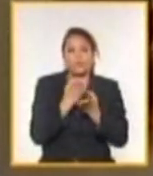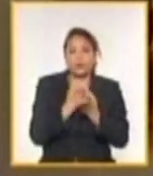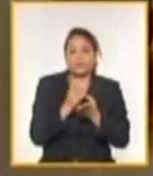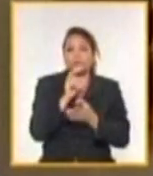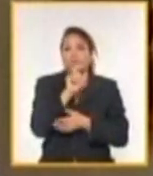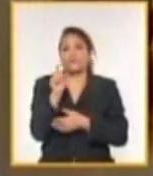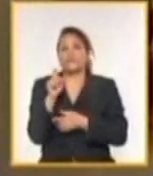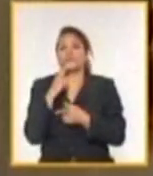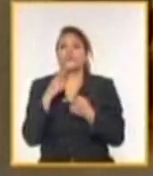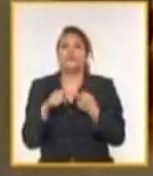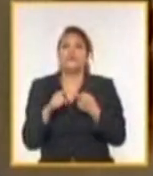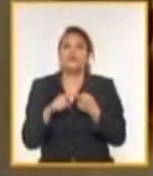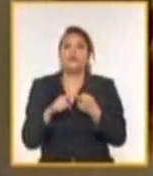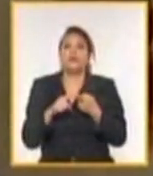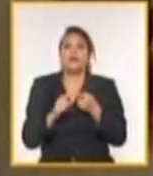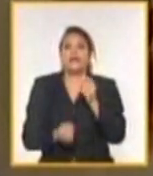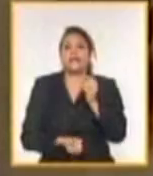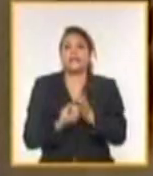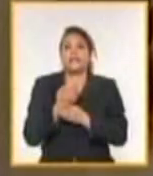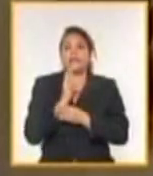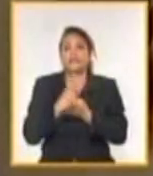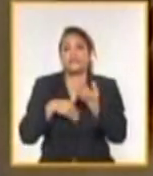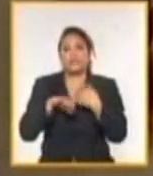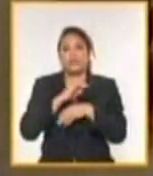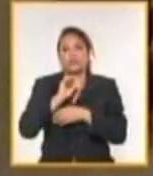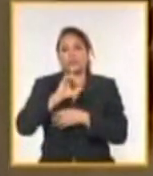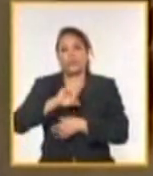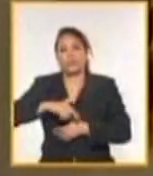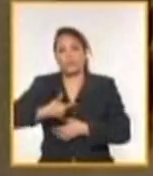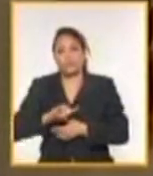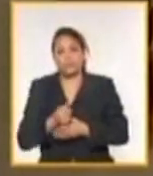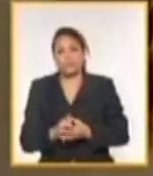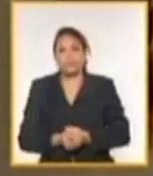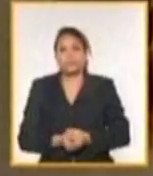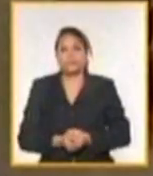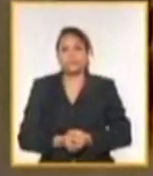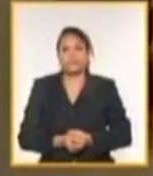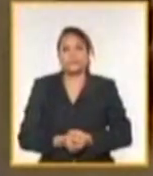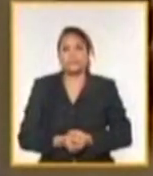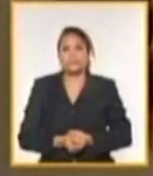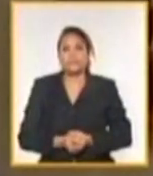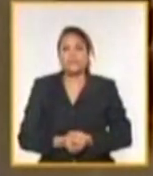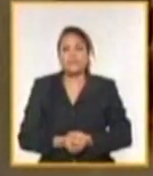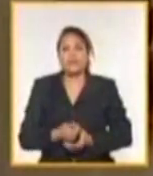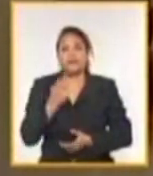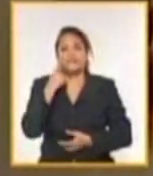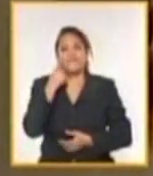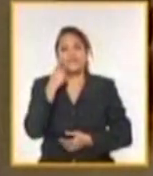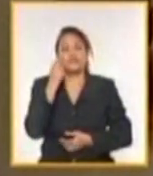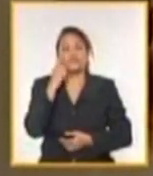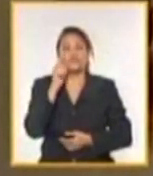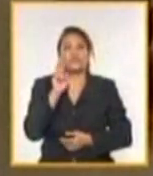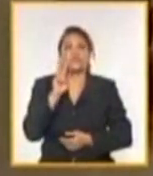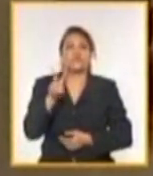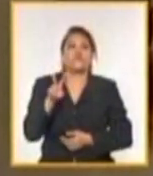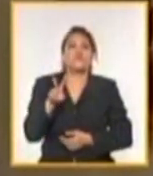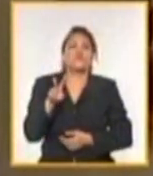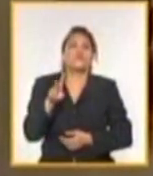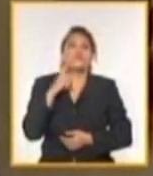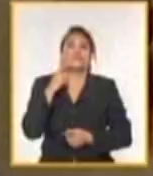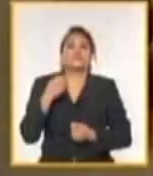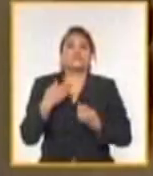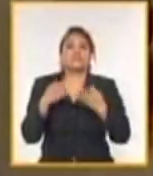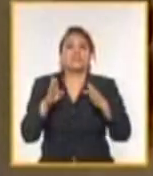así fue al crear el Ministerio de Cultura. Su visión abierta de qué debía ser la